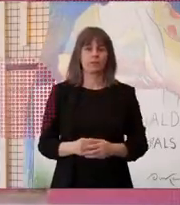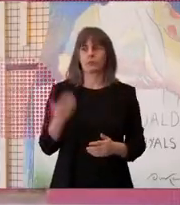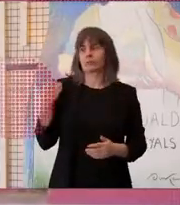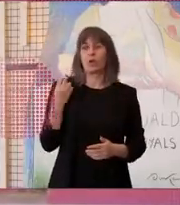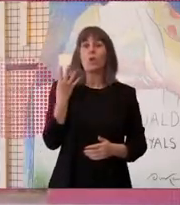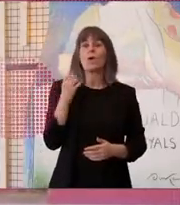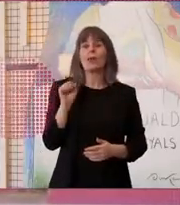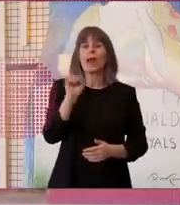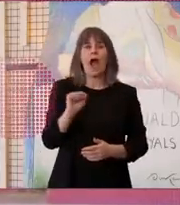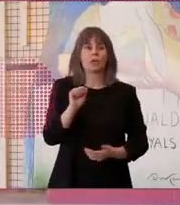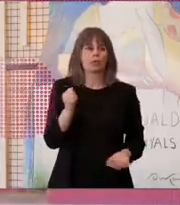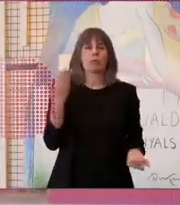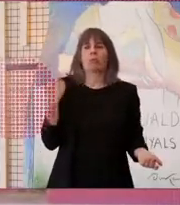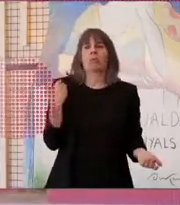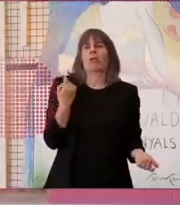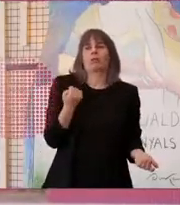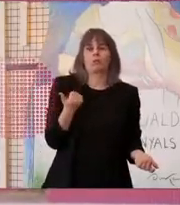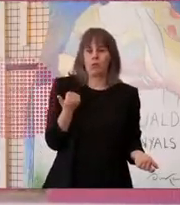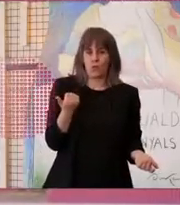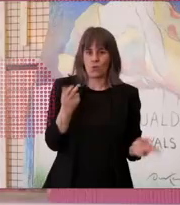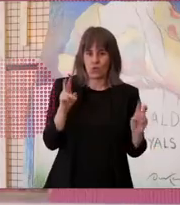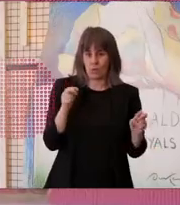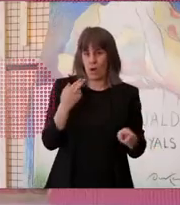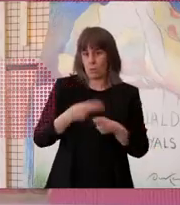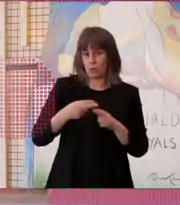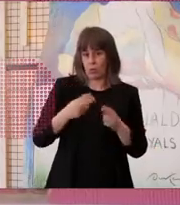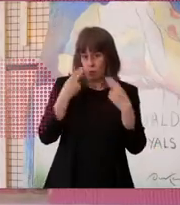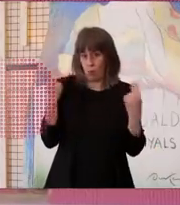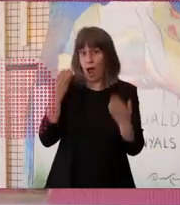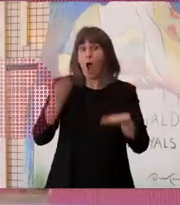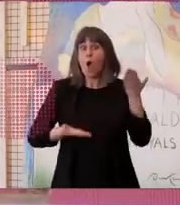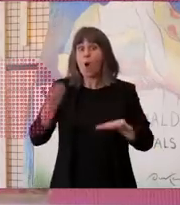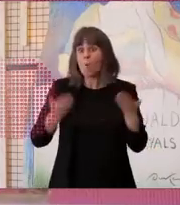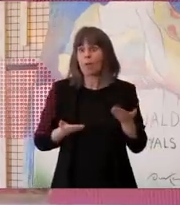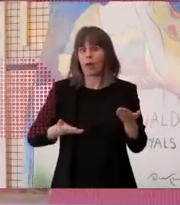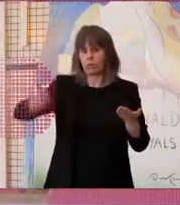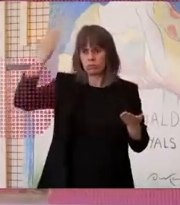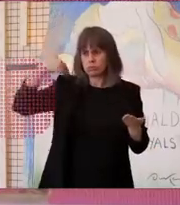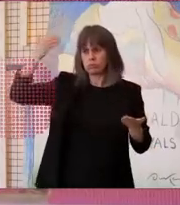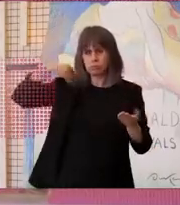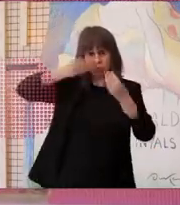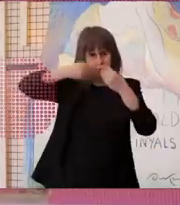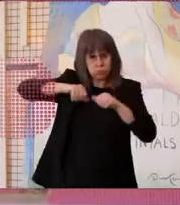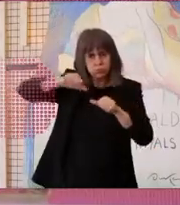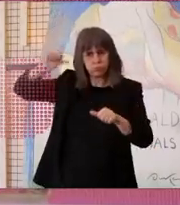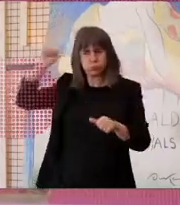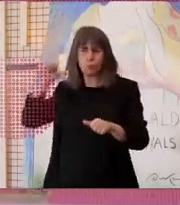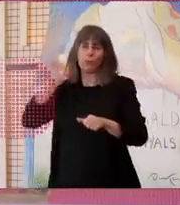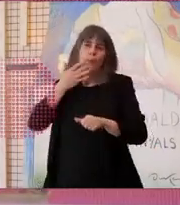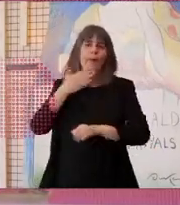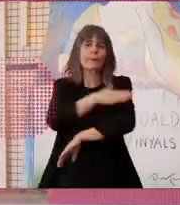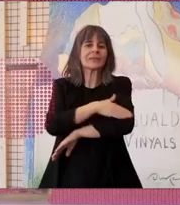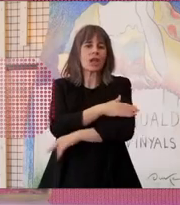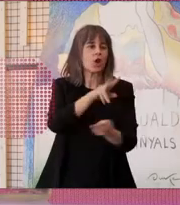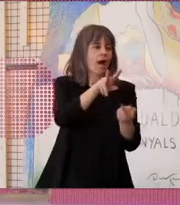no en las políticas públicas comparadas con lo que llevamos de no sé el Ministerio de Hacienda o